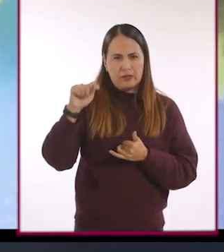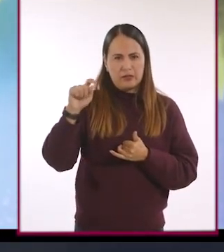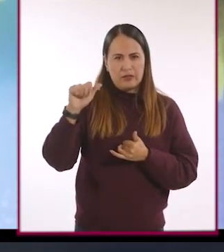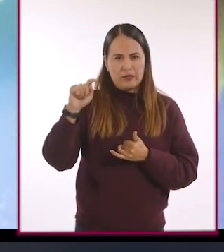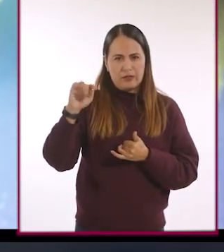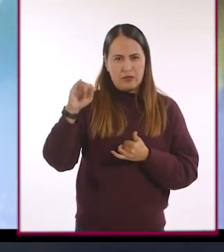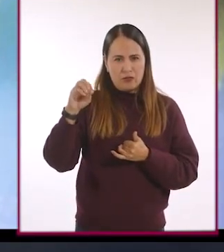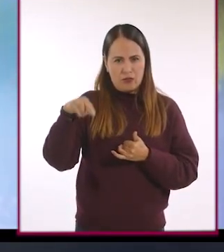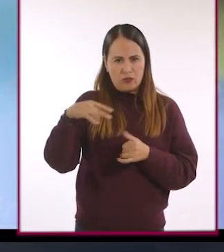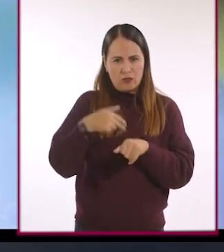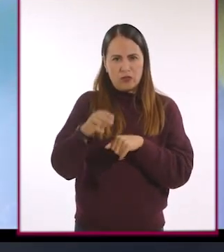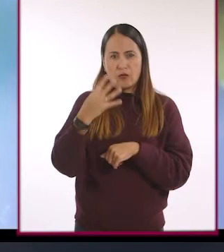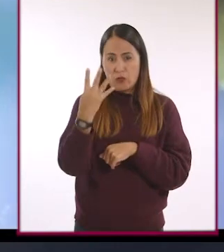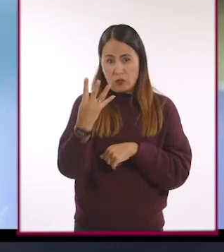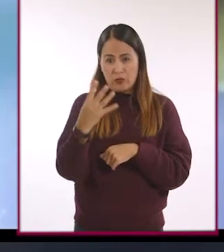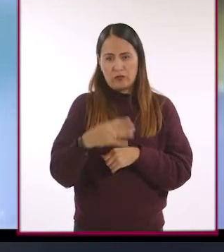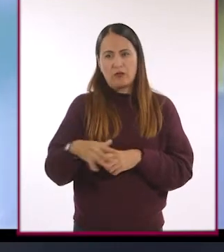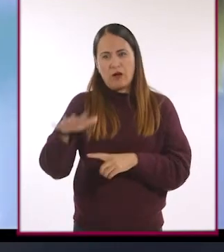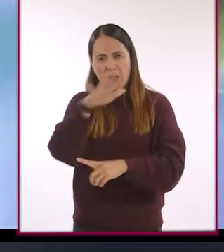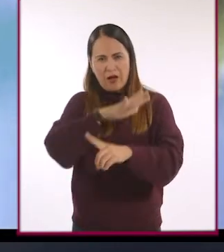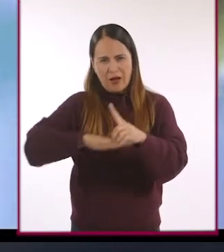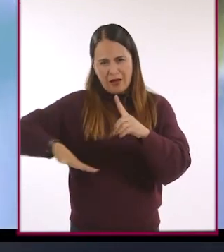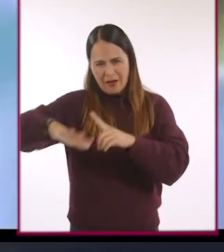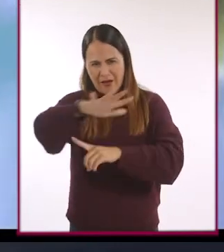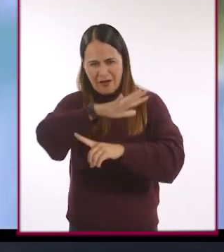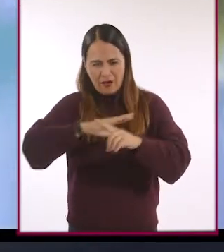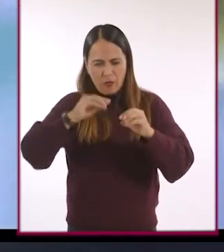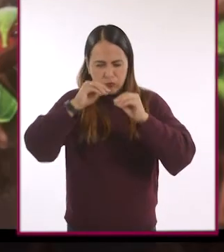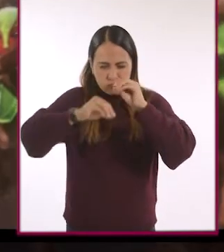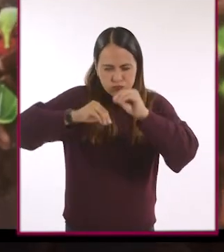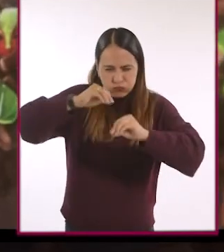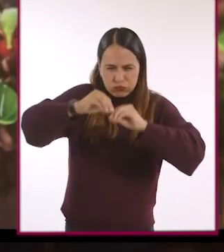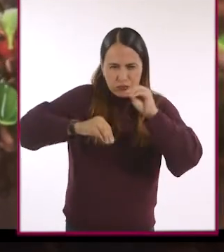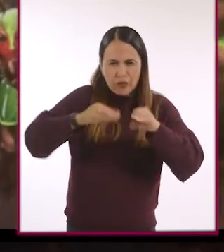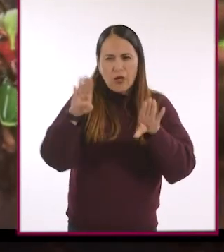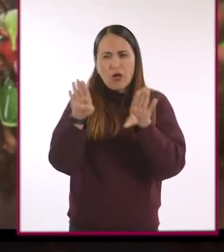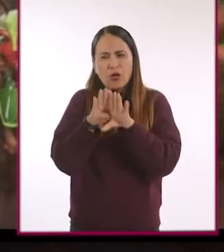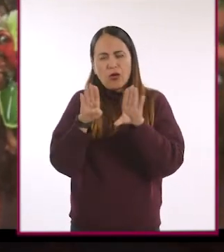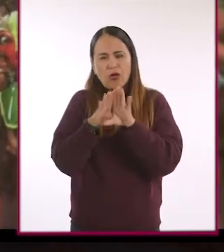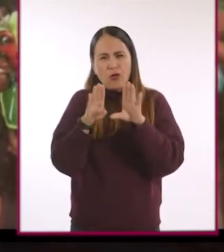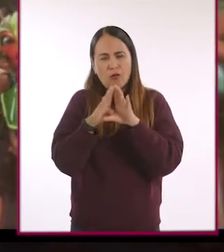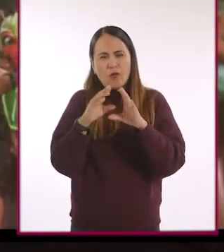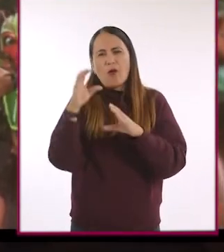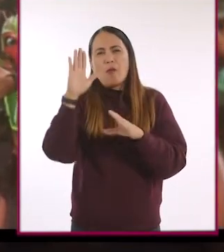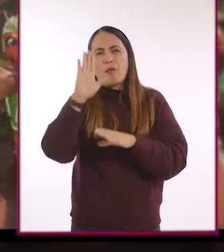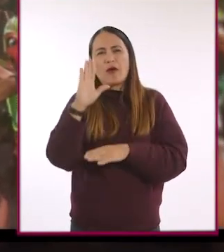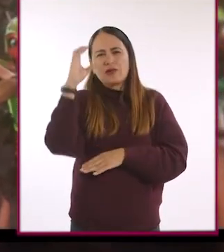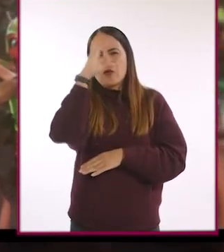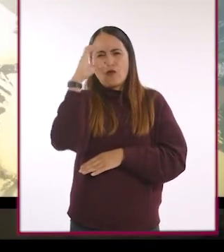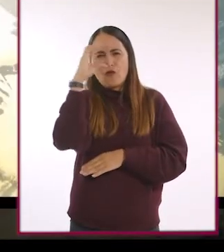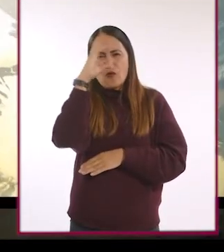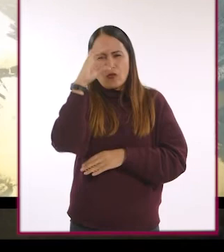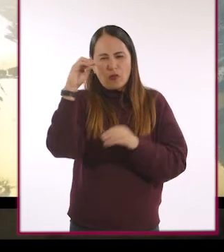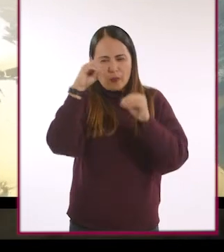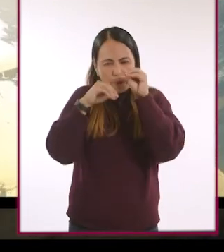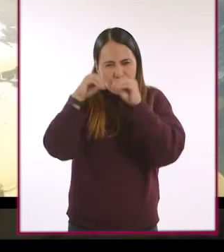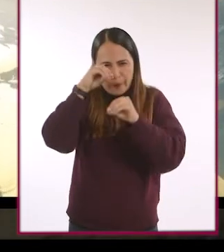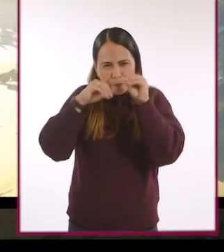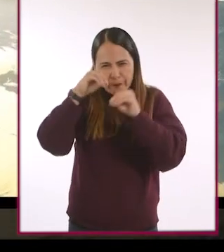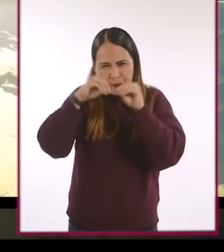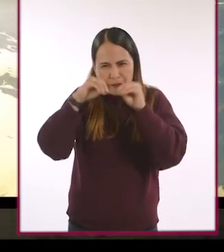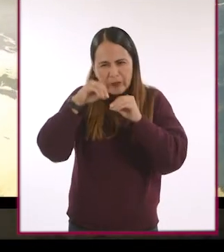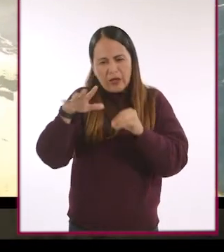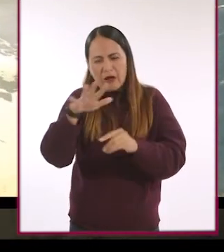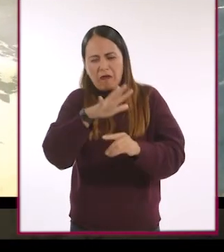Este environment, pues bueno, se trabajó primero en un software como Photoshop, en donde se dispusieron todos